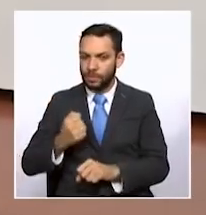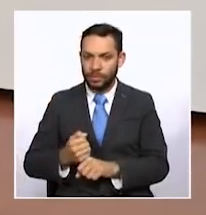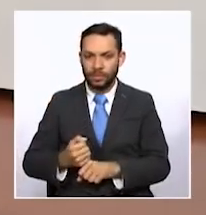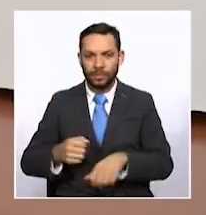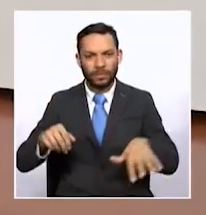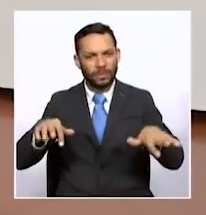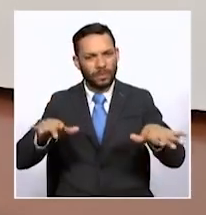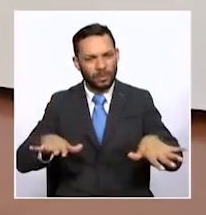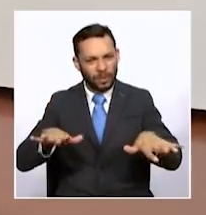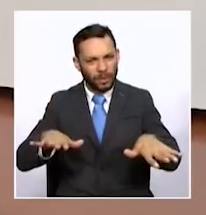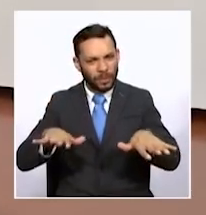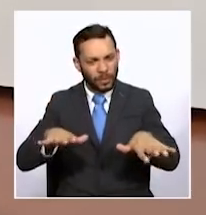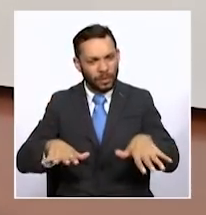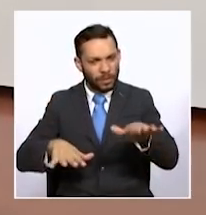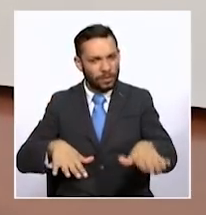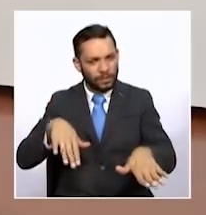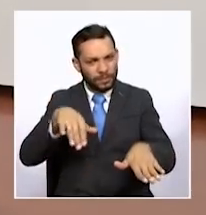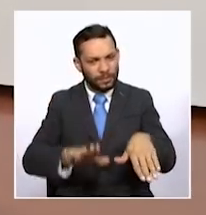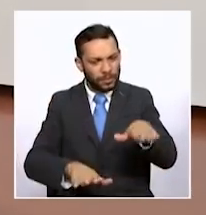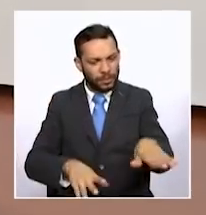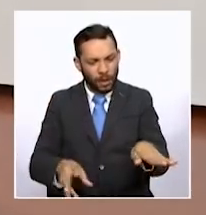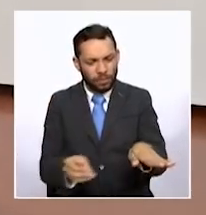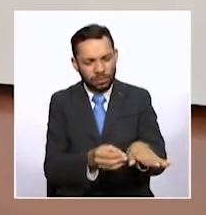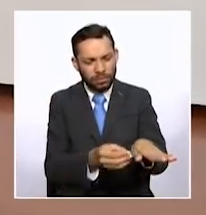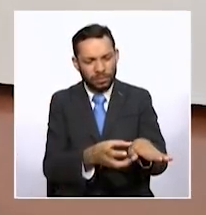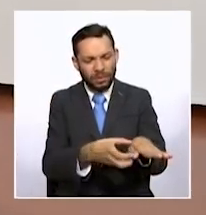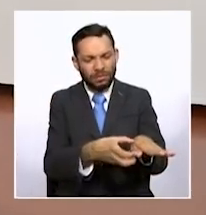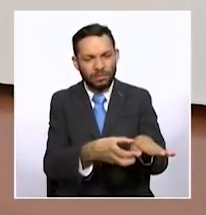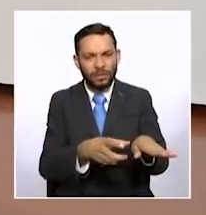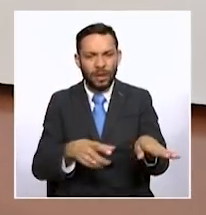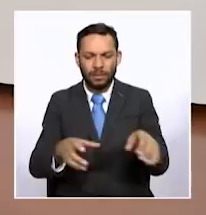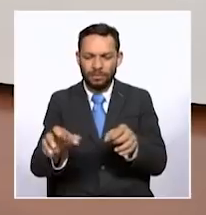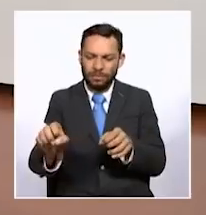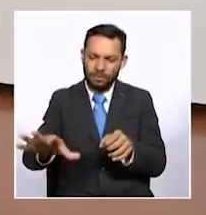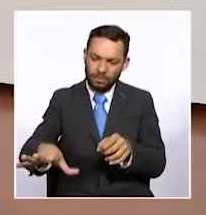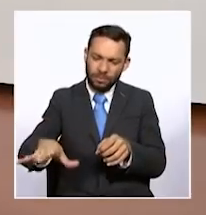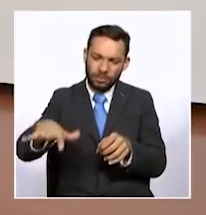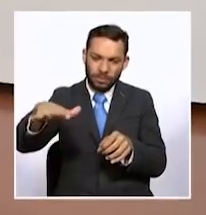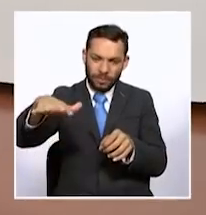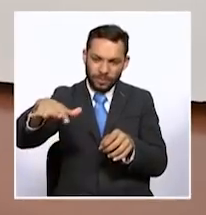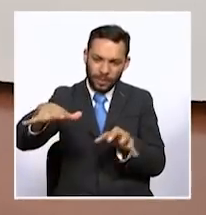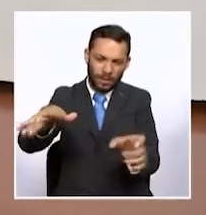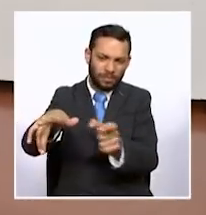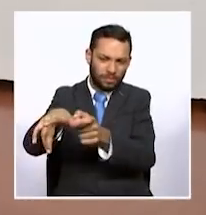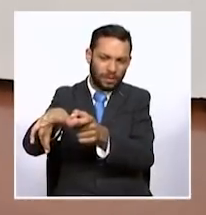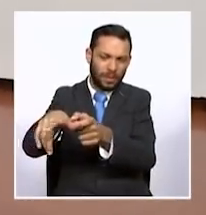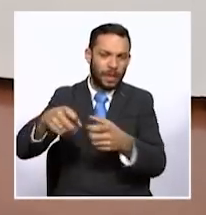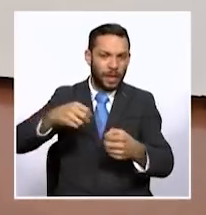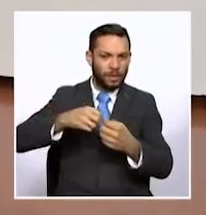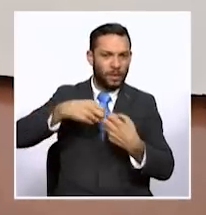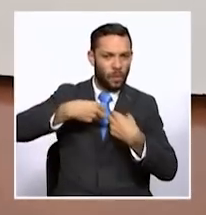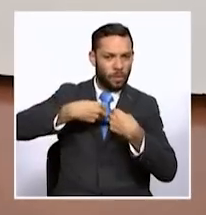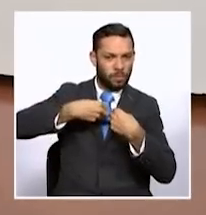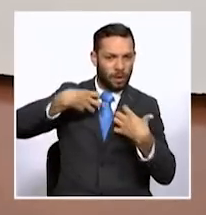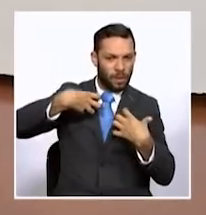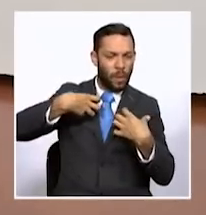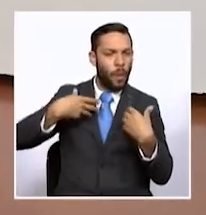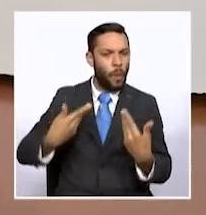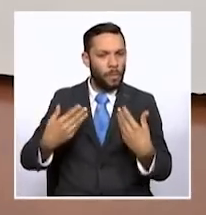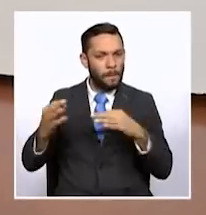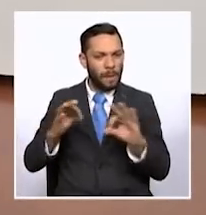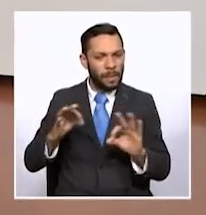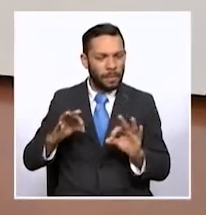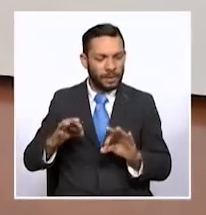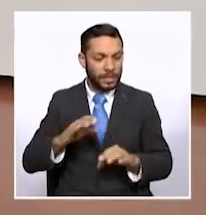pie izquierdo y ahora en el lado derecho. ¿Cómo se puede prevenir este proceso de artrosis en el...? Digamos que si ya es un proceso